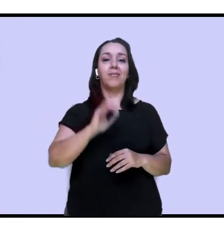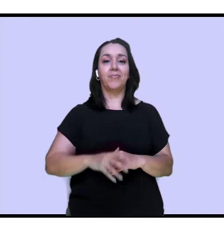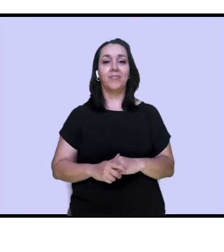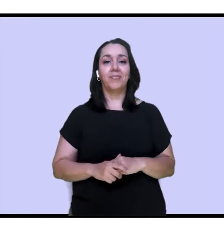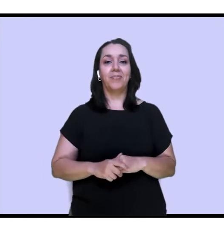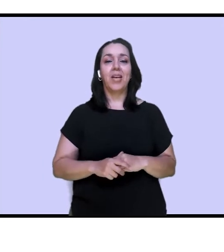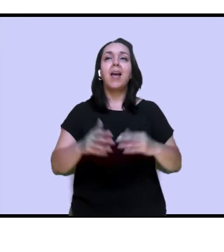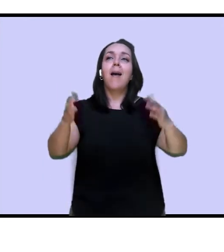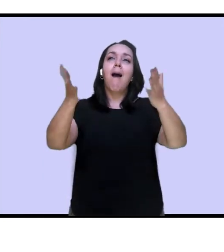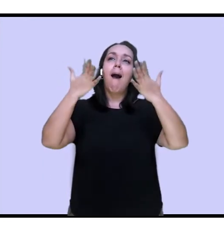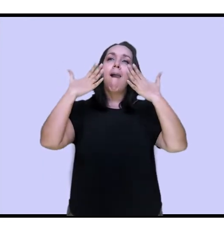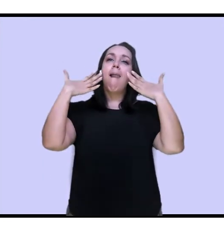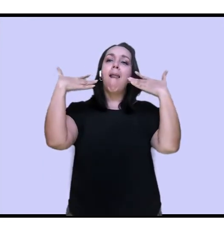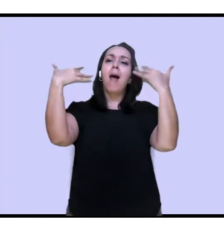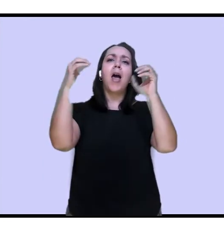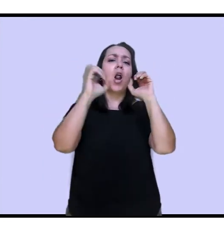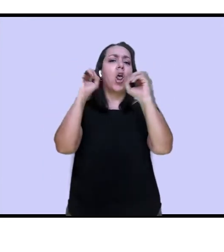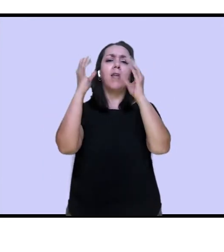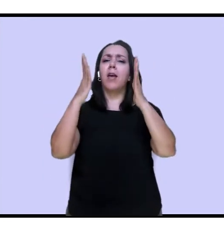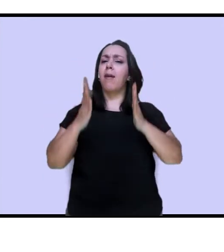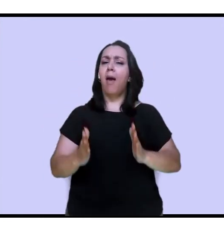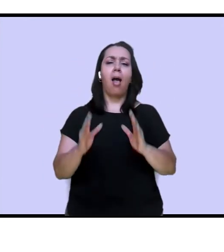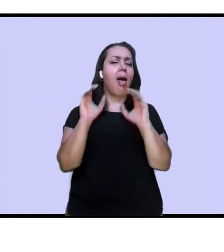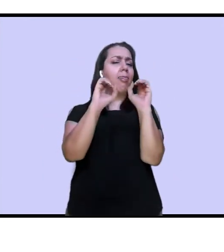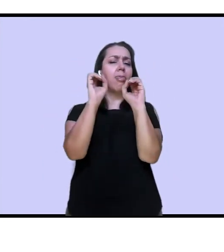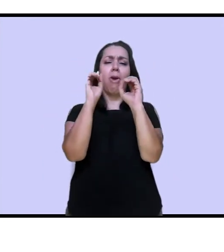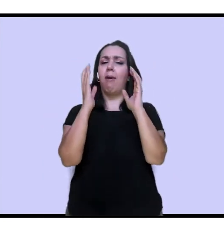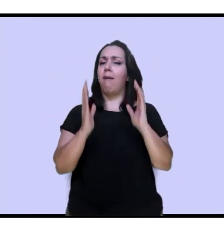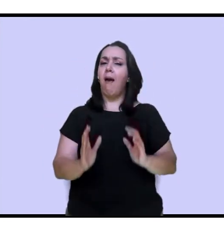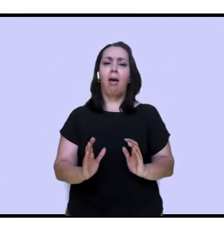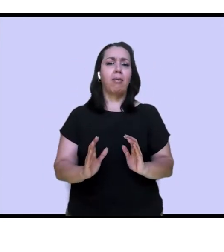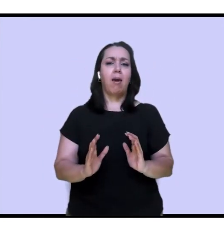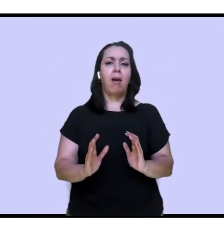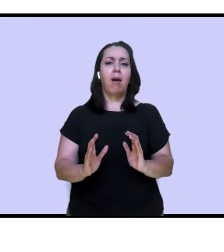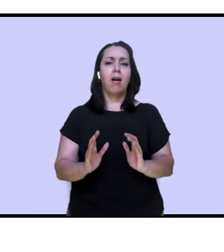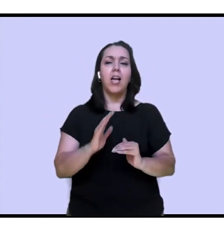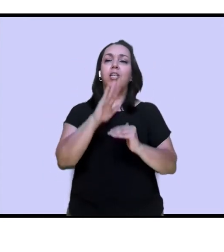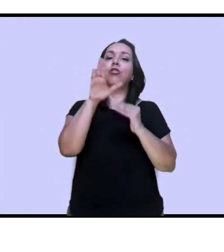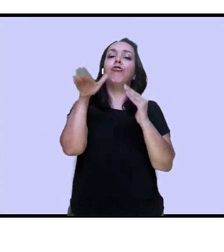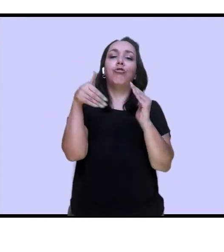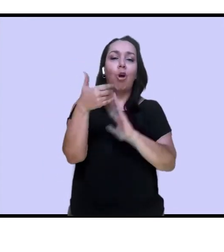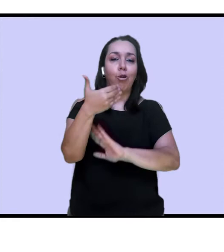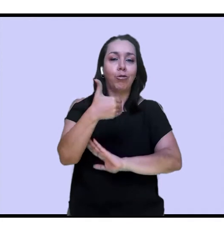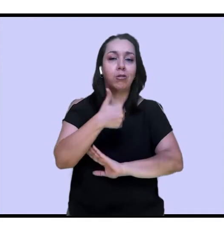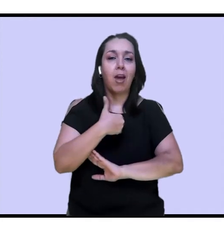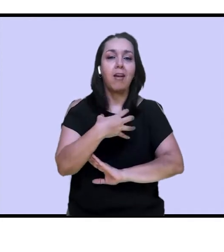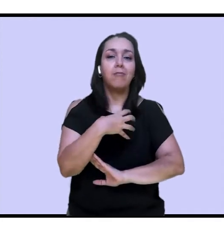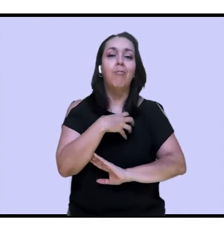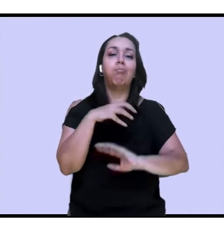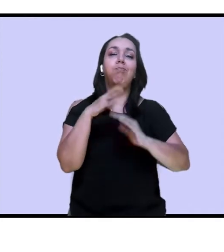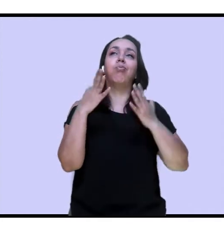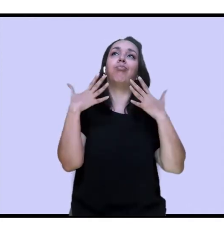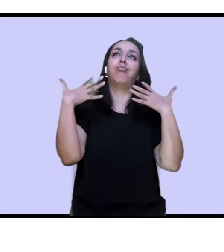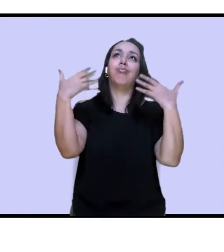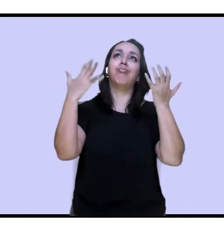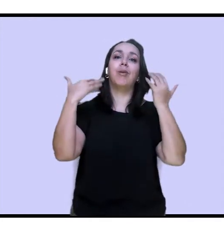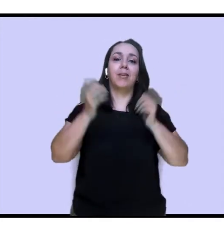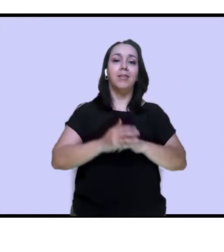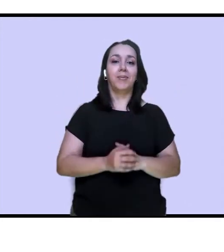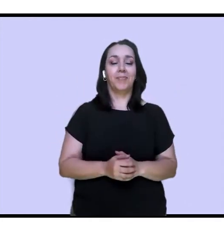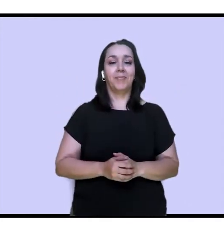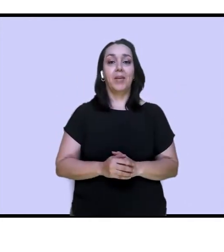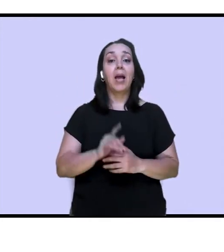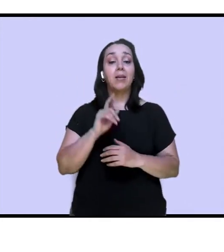aire. Que el aire no es de nadie, nadie, nadie, y todos tienen su parcela de